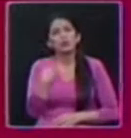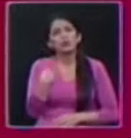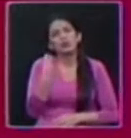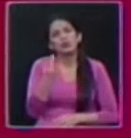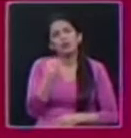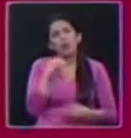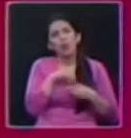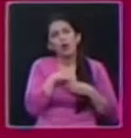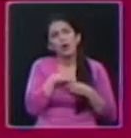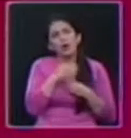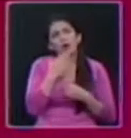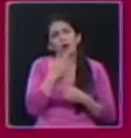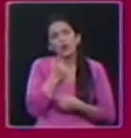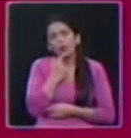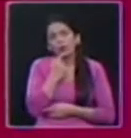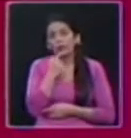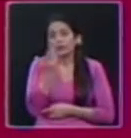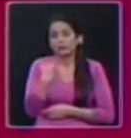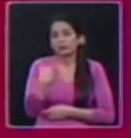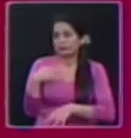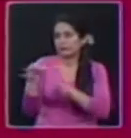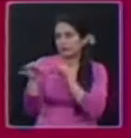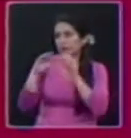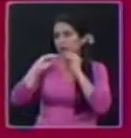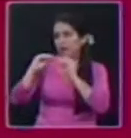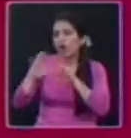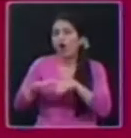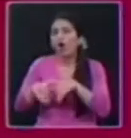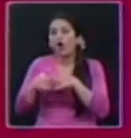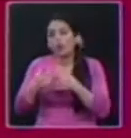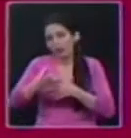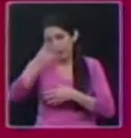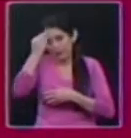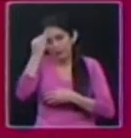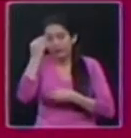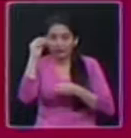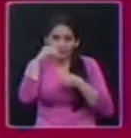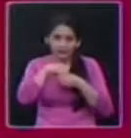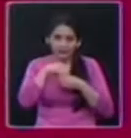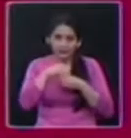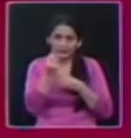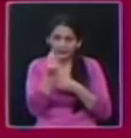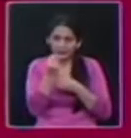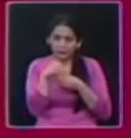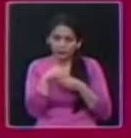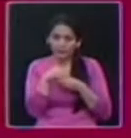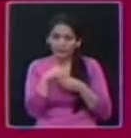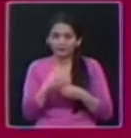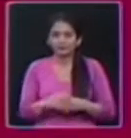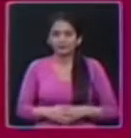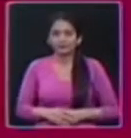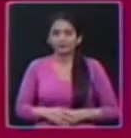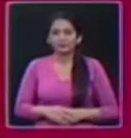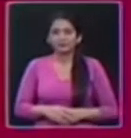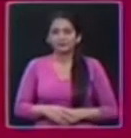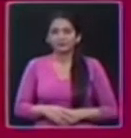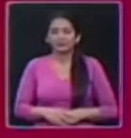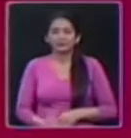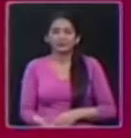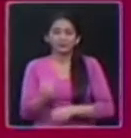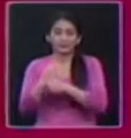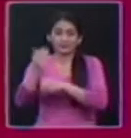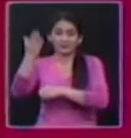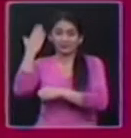podamos entregarle herramientas para que este camino sea mucho más fácil. Ahora, el año pasado, esta iniciativa de alcance mundial, como ya lo